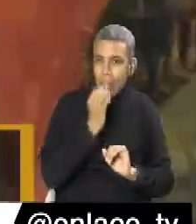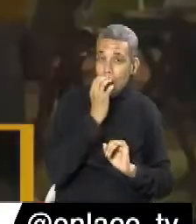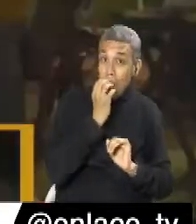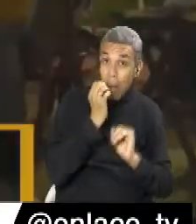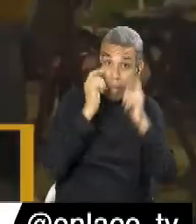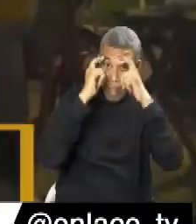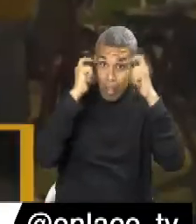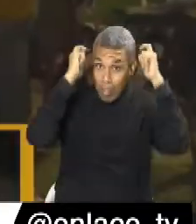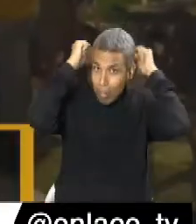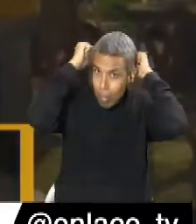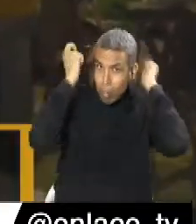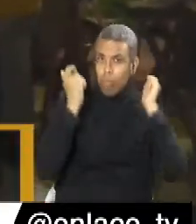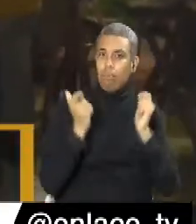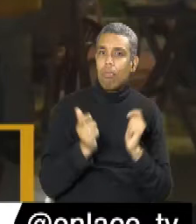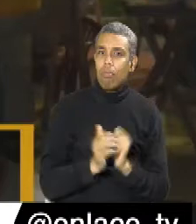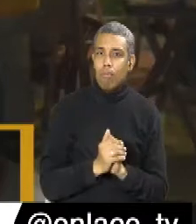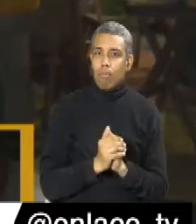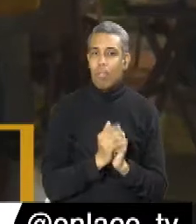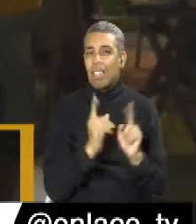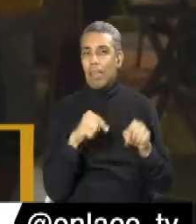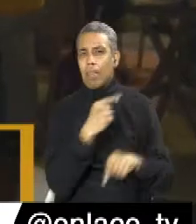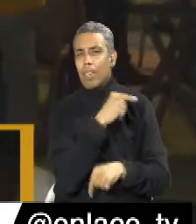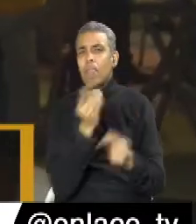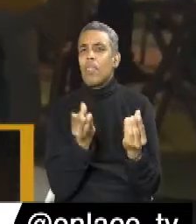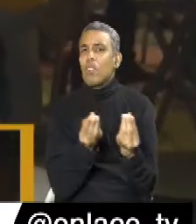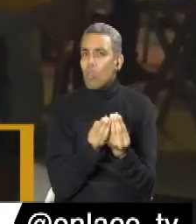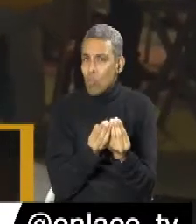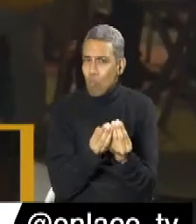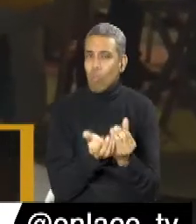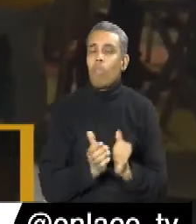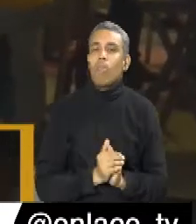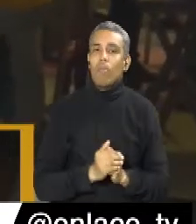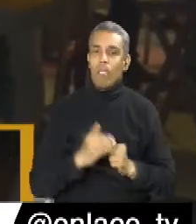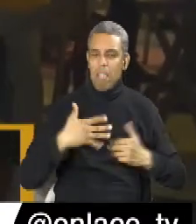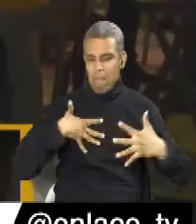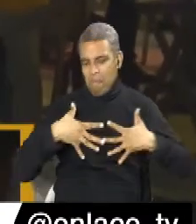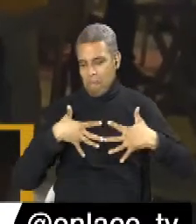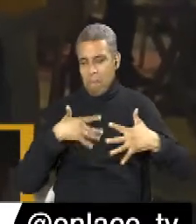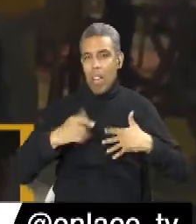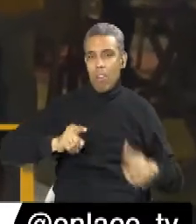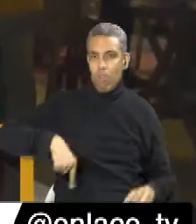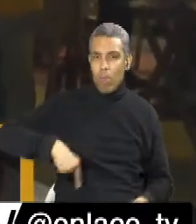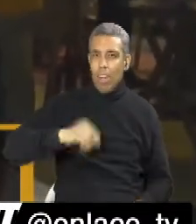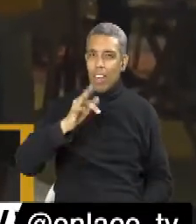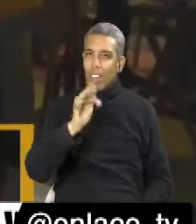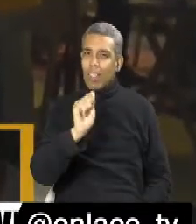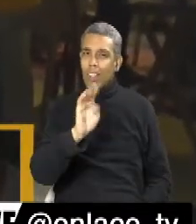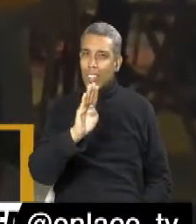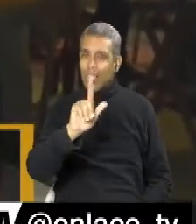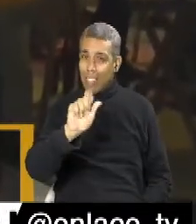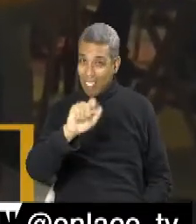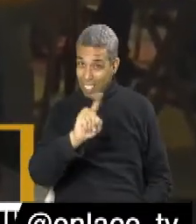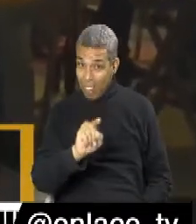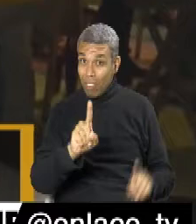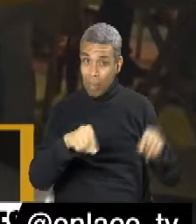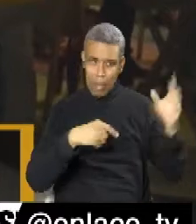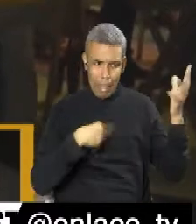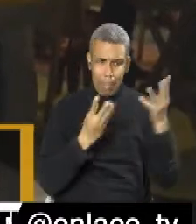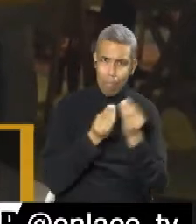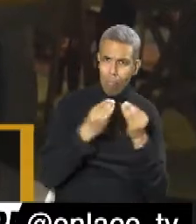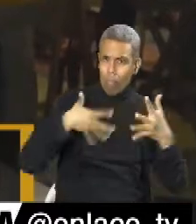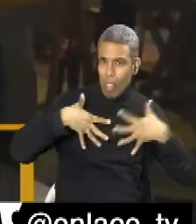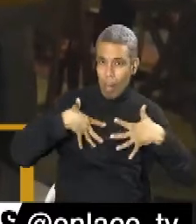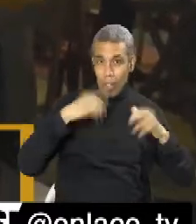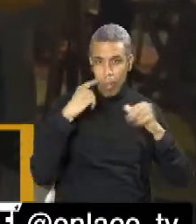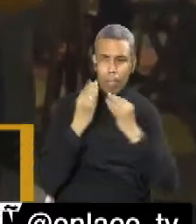con el grupo Las Tablas, que es el que maneja por medio de Enlace 10, y llegamos a las instituciones, a los barrios, con los presidentes de Junta de Acción